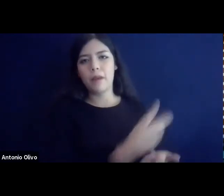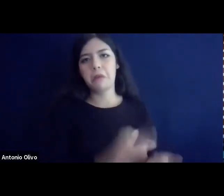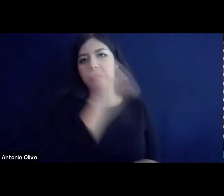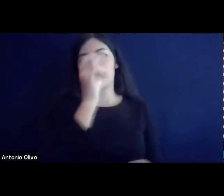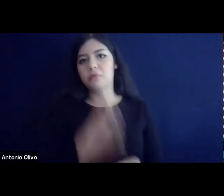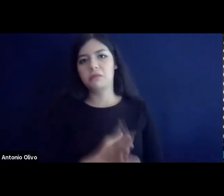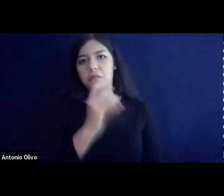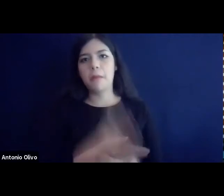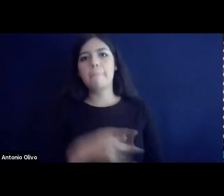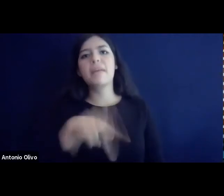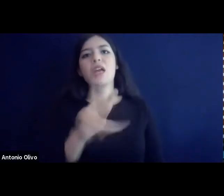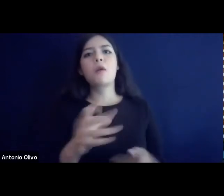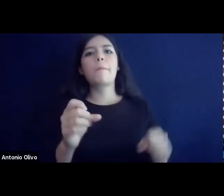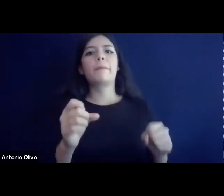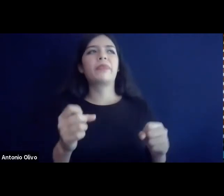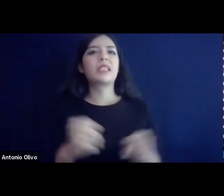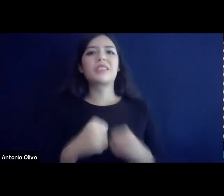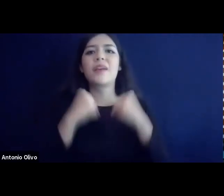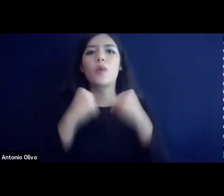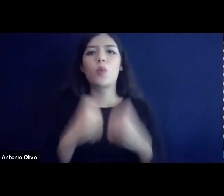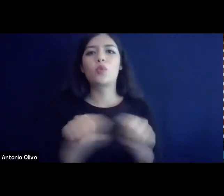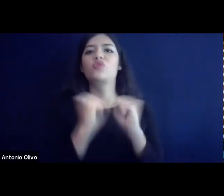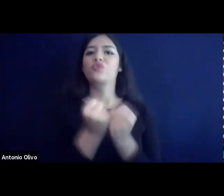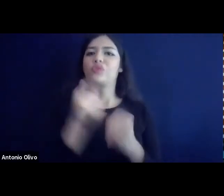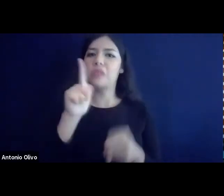ni seguro social, nada, nada, cero